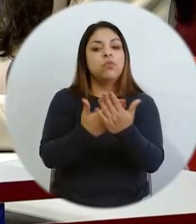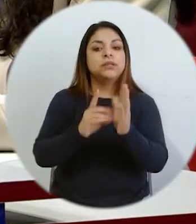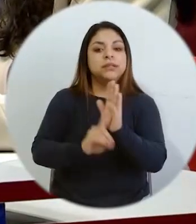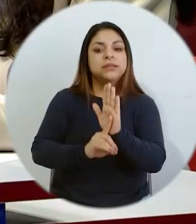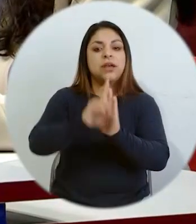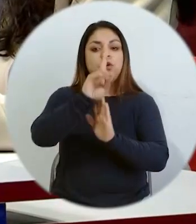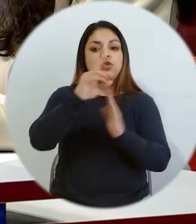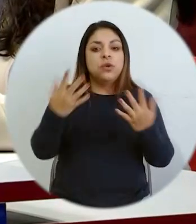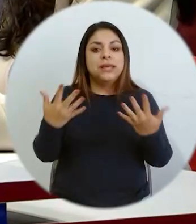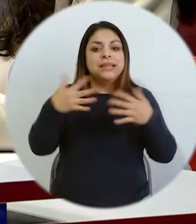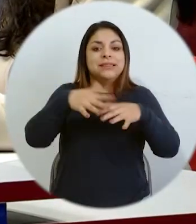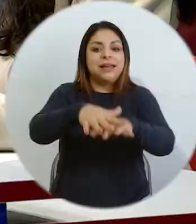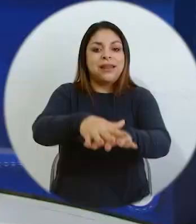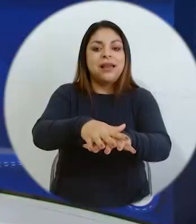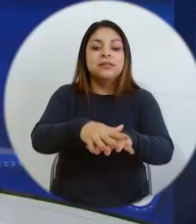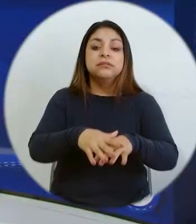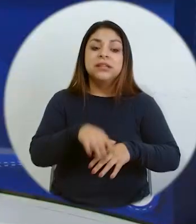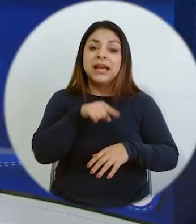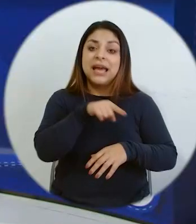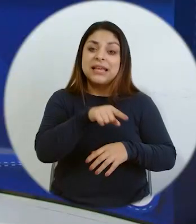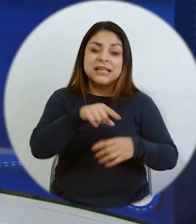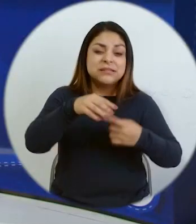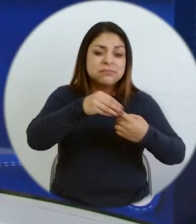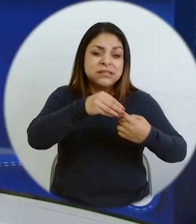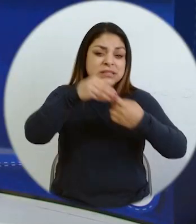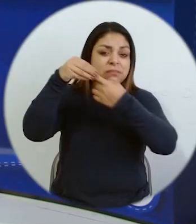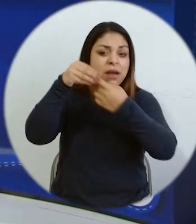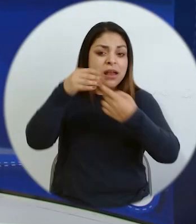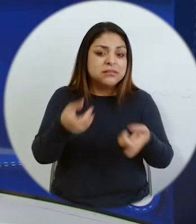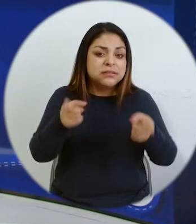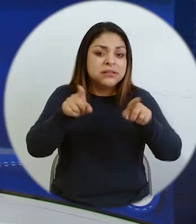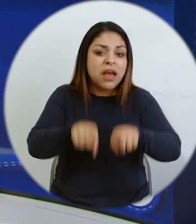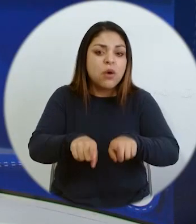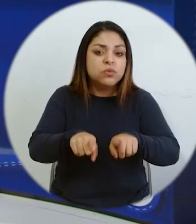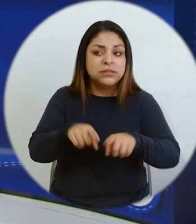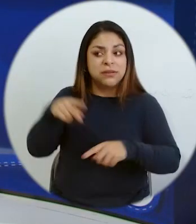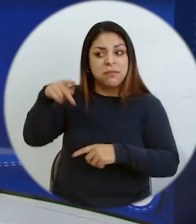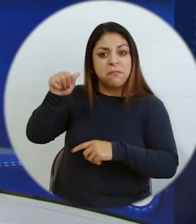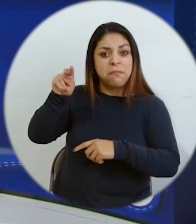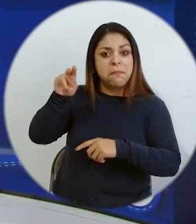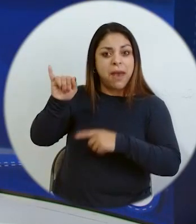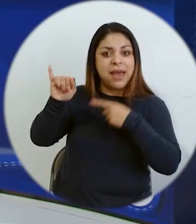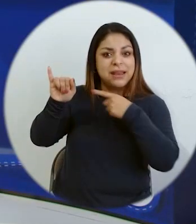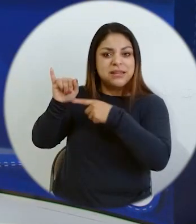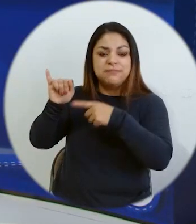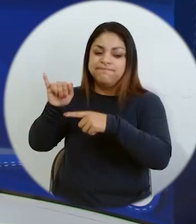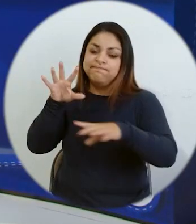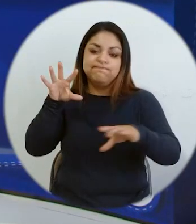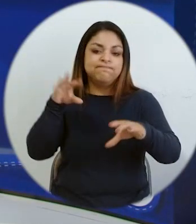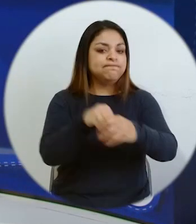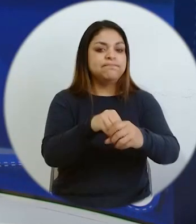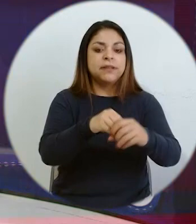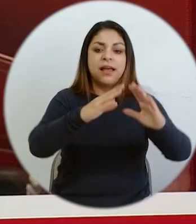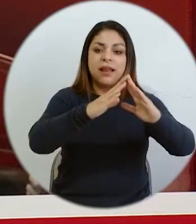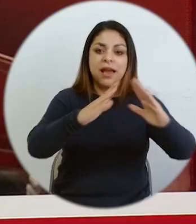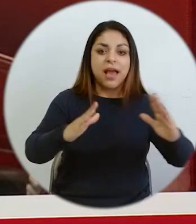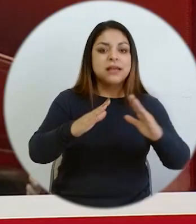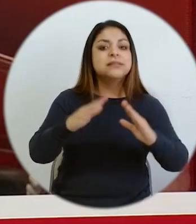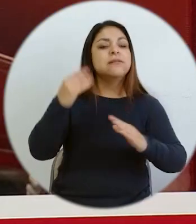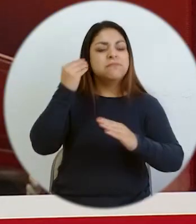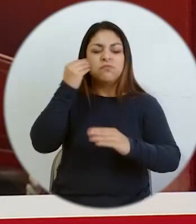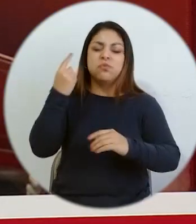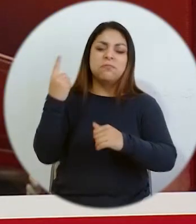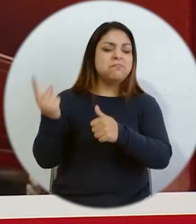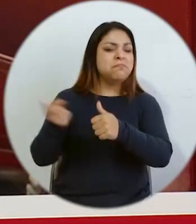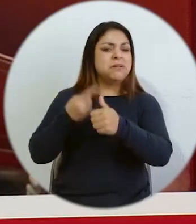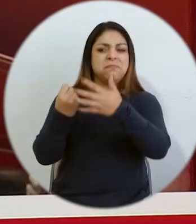condiciones para un desarrollo integral. Dentro de las principales causas de intervención del patronato al interior de los hogares y que